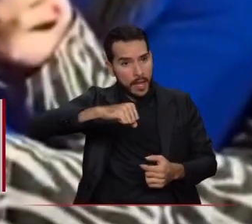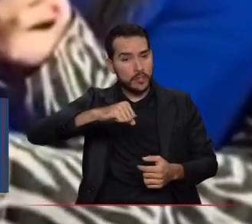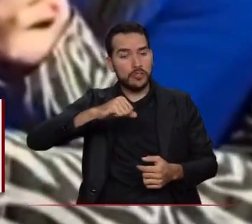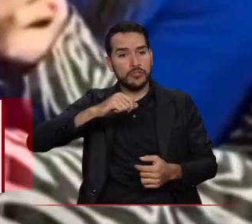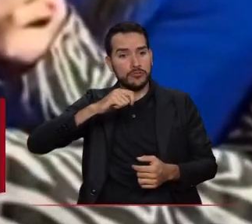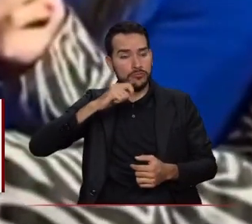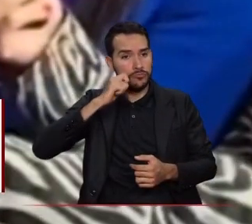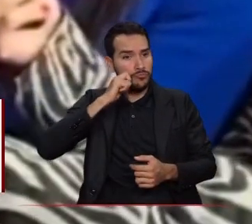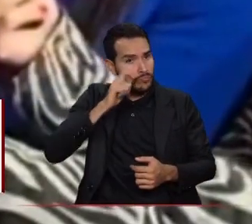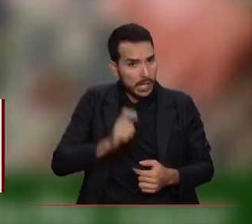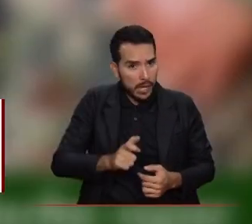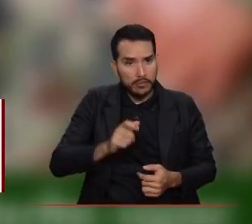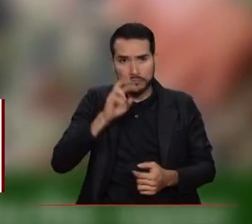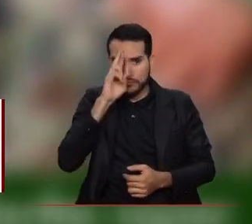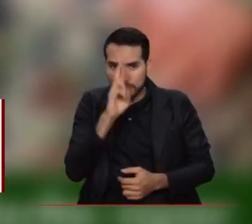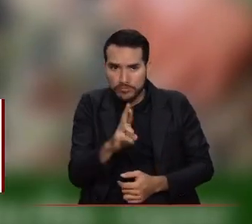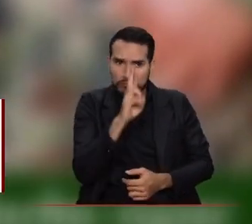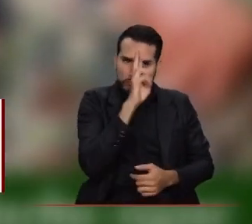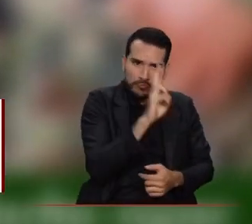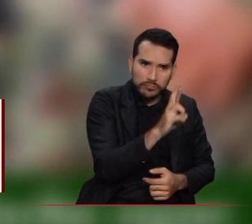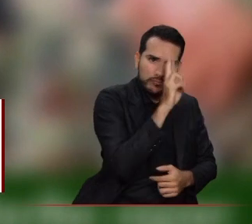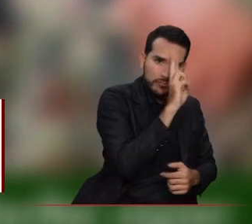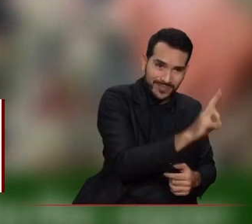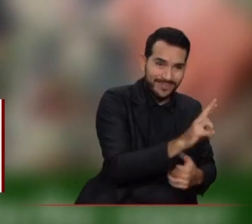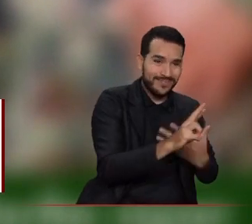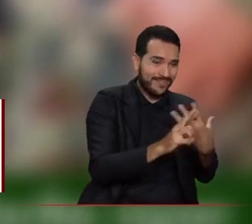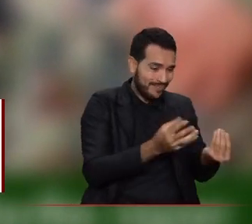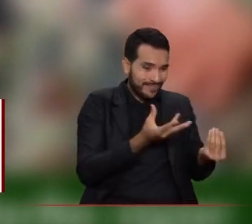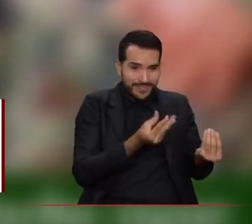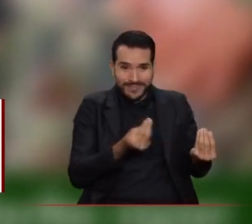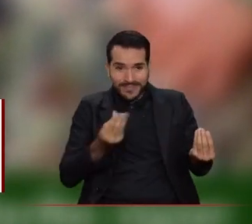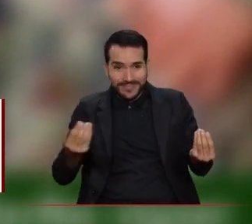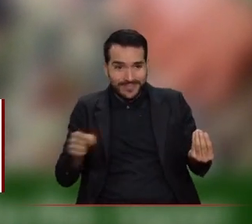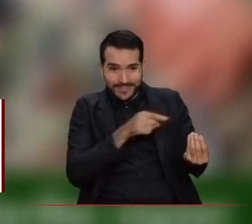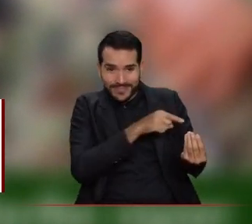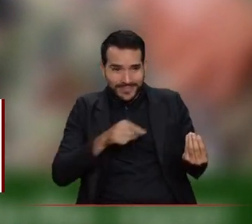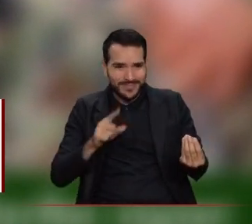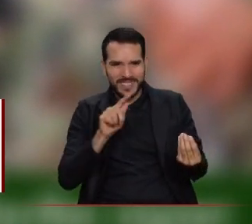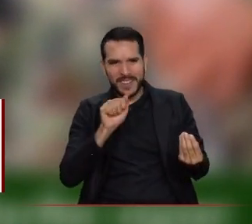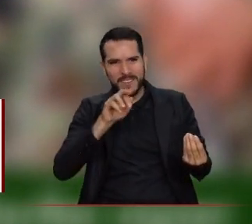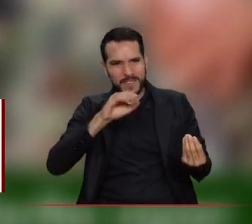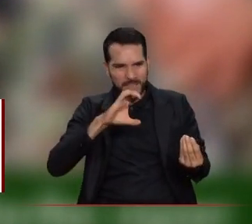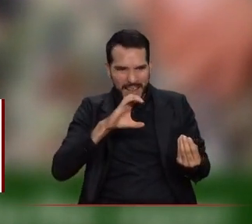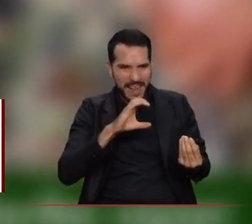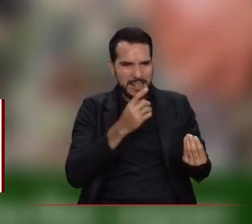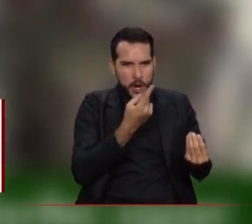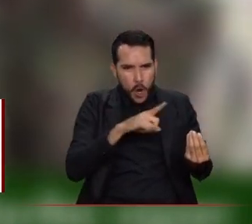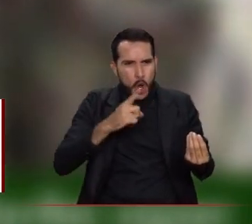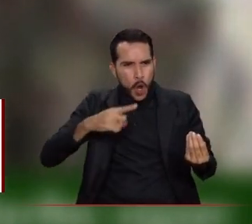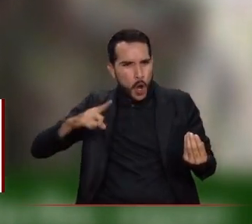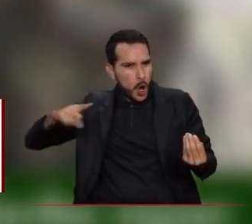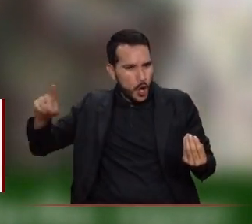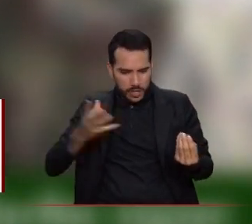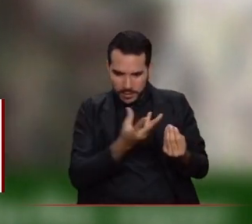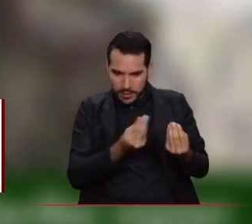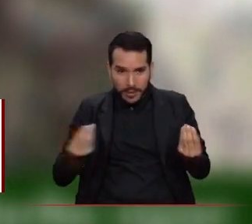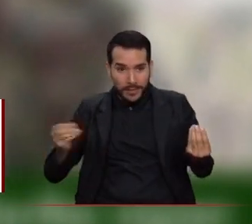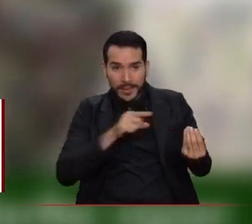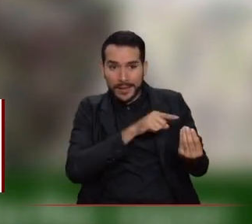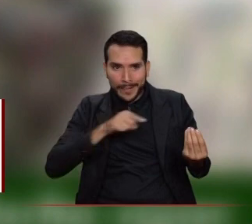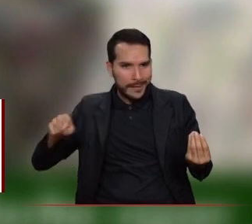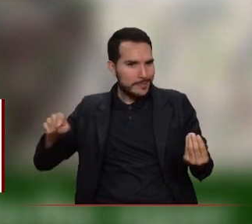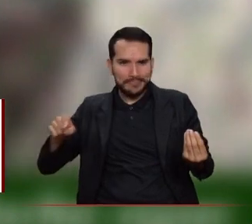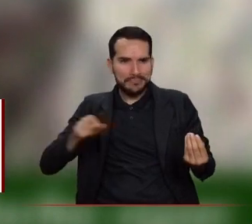cada frente, la Goberto Ramos, la Carlos Patiño, la Jaime Martínez, de alguna manera han